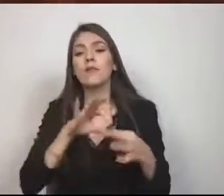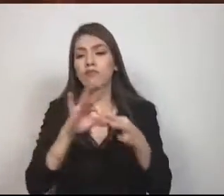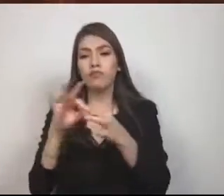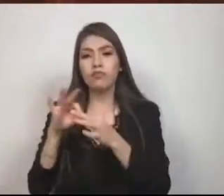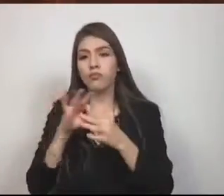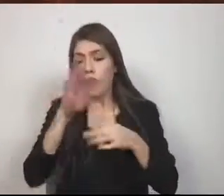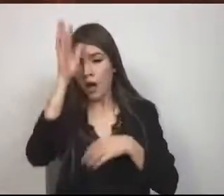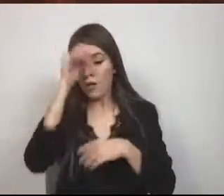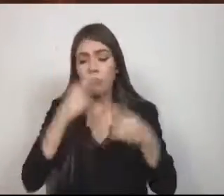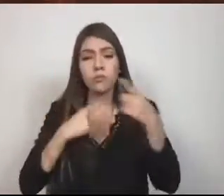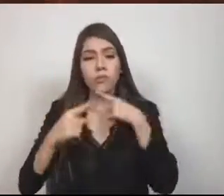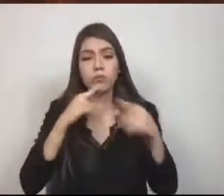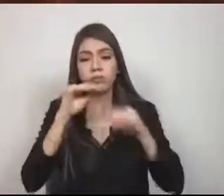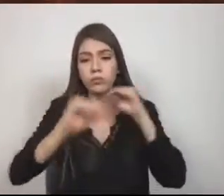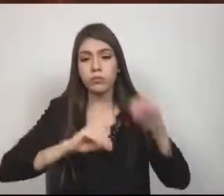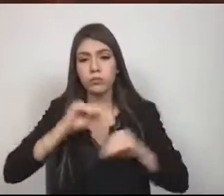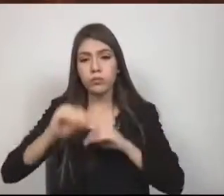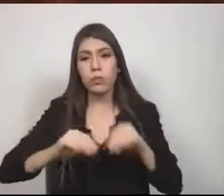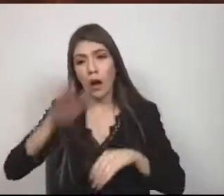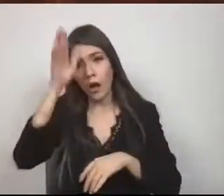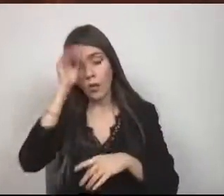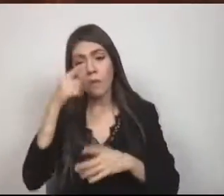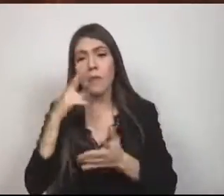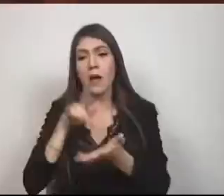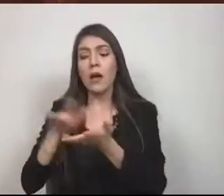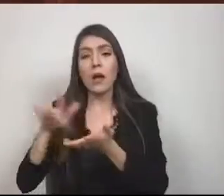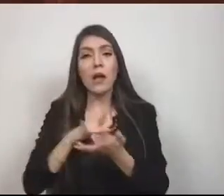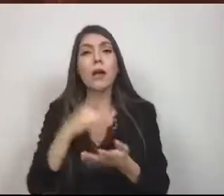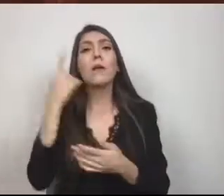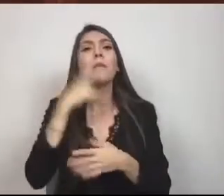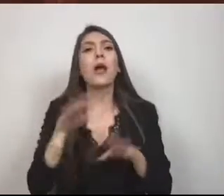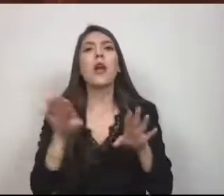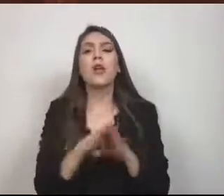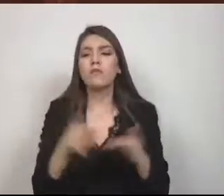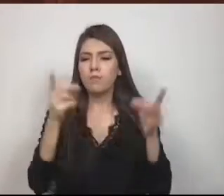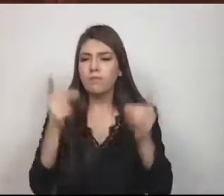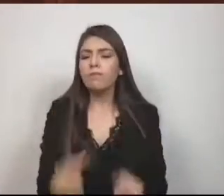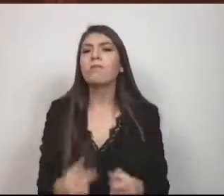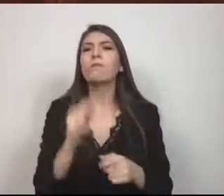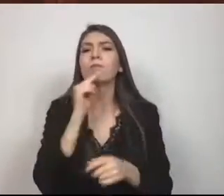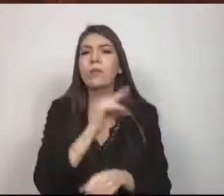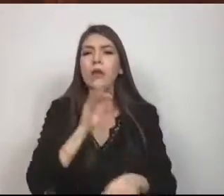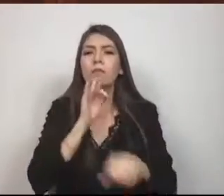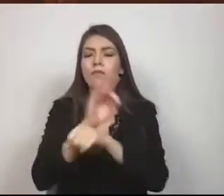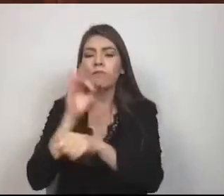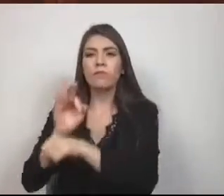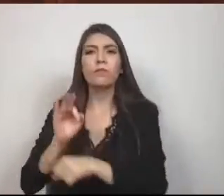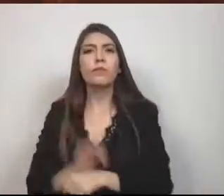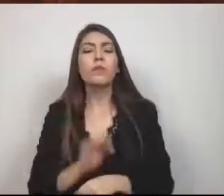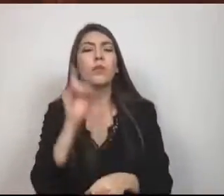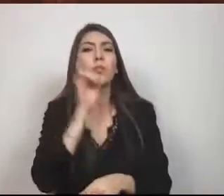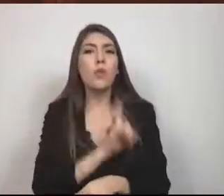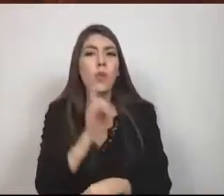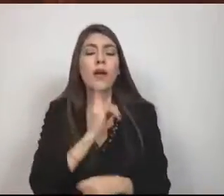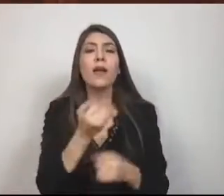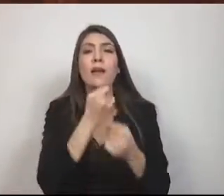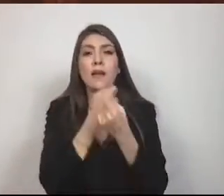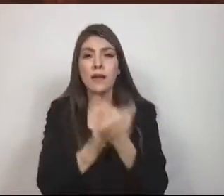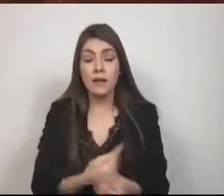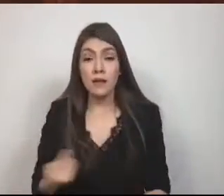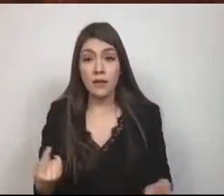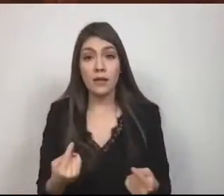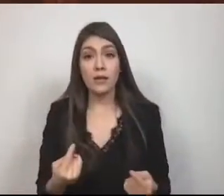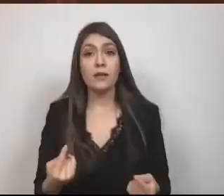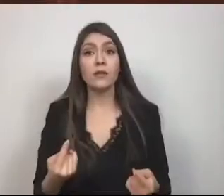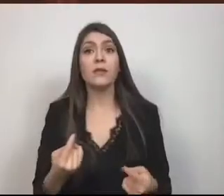las entidades públicas para garantizar la efectiva protección de las mujeres y las niñas, conforme a los principios rectores